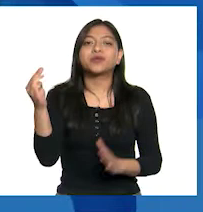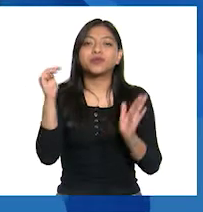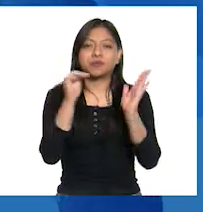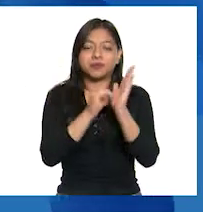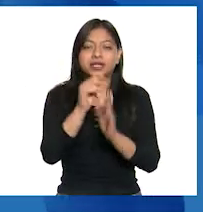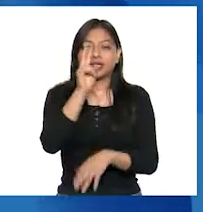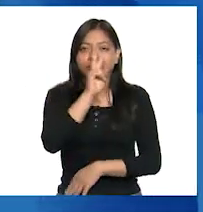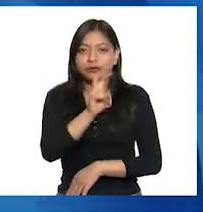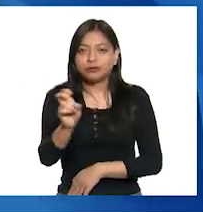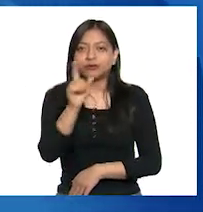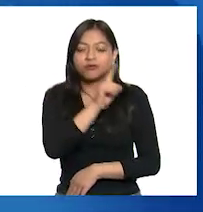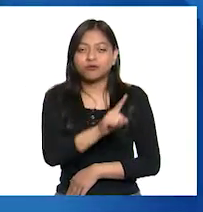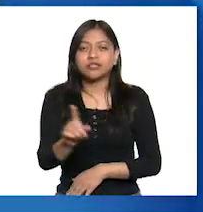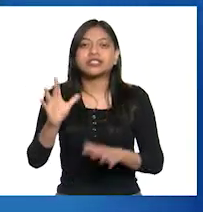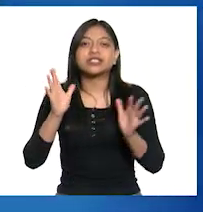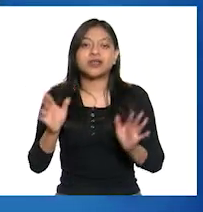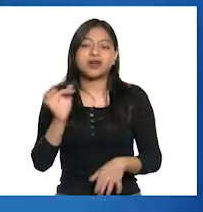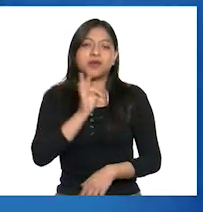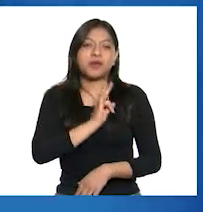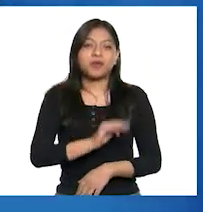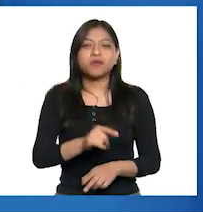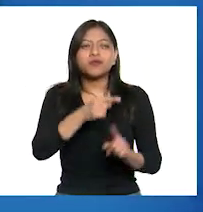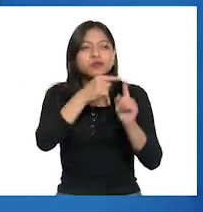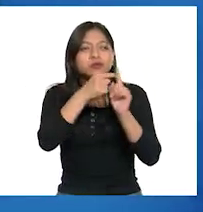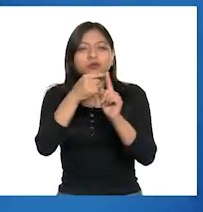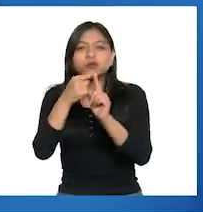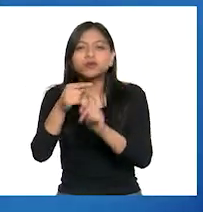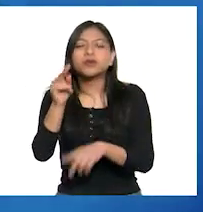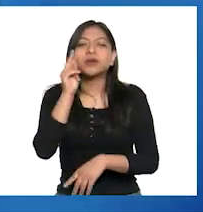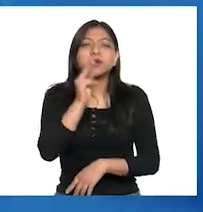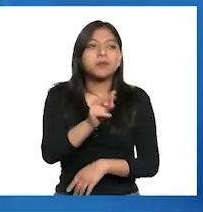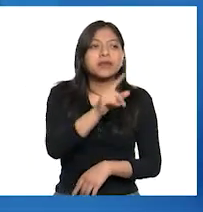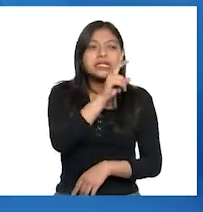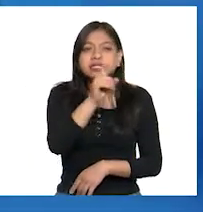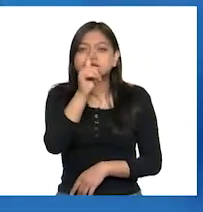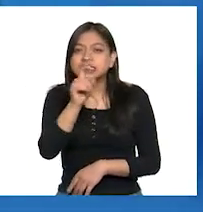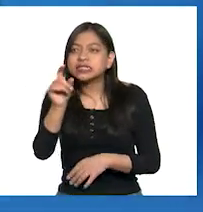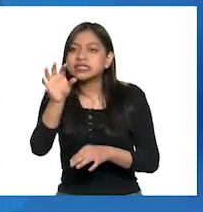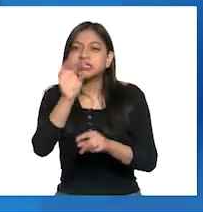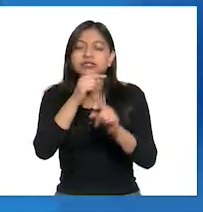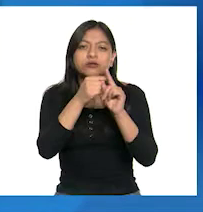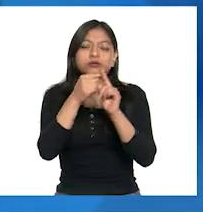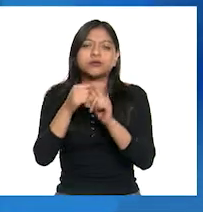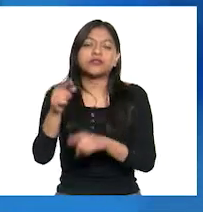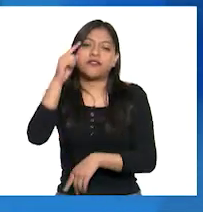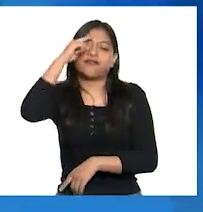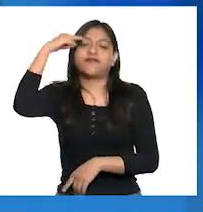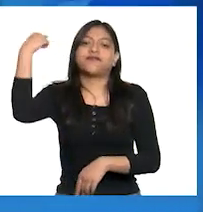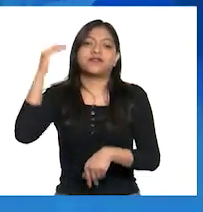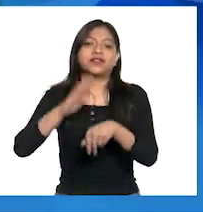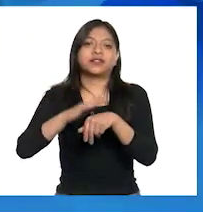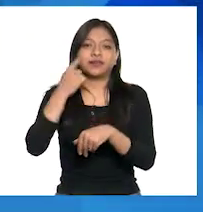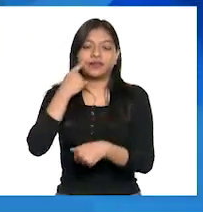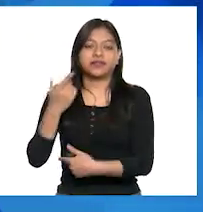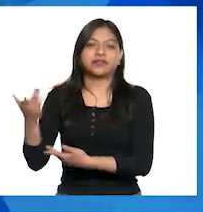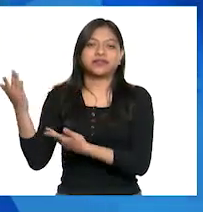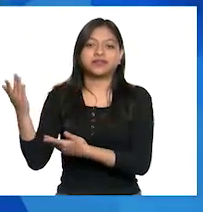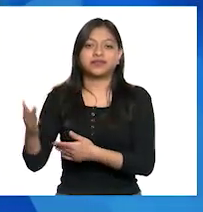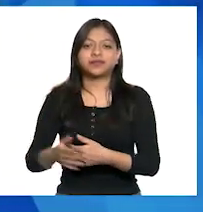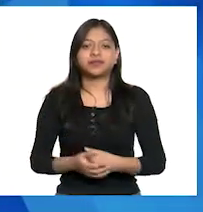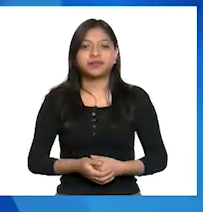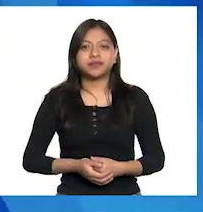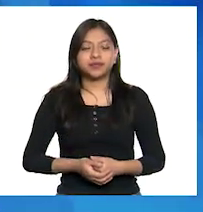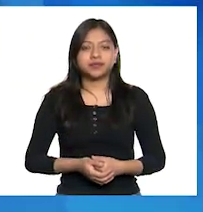resolver sumas con múltiplos de 100. ¡Wow! ¡Felicidades, Toñito! Y podemos ver en la pantalla cómo está justamente los cálculos que